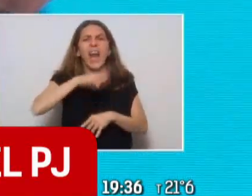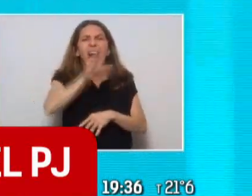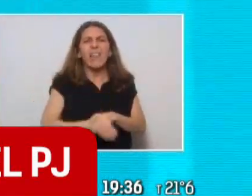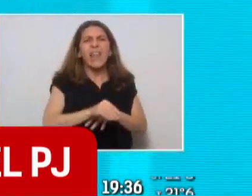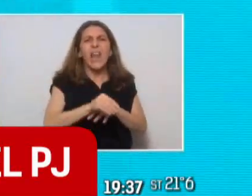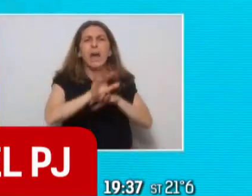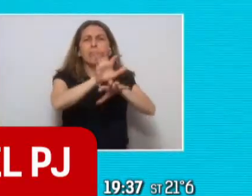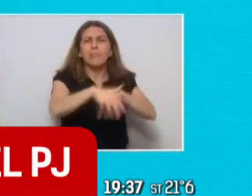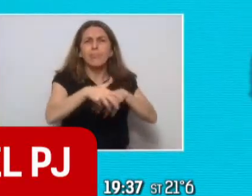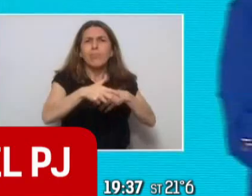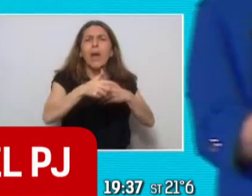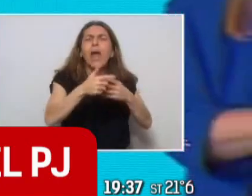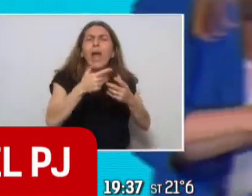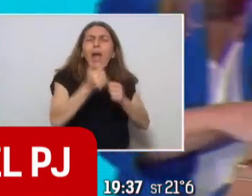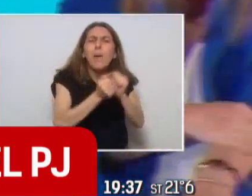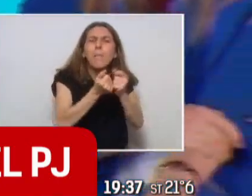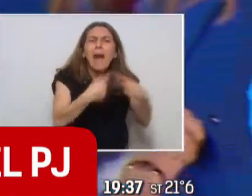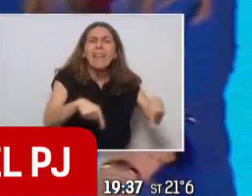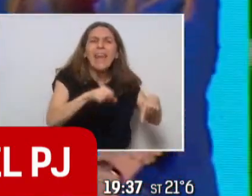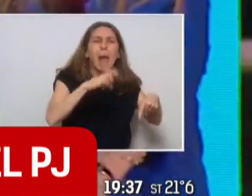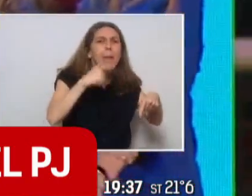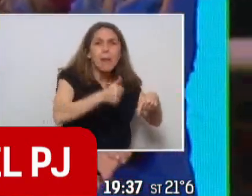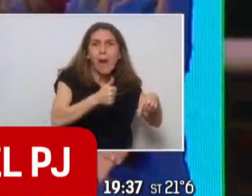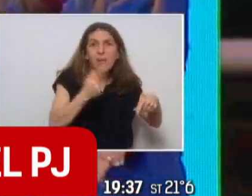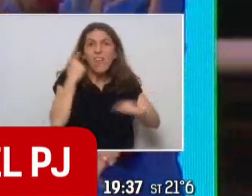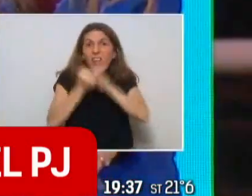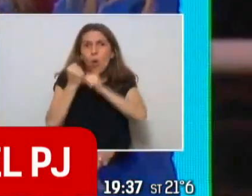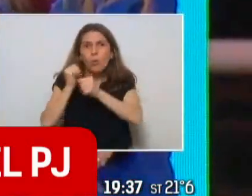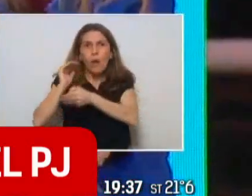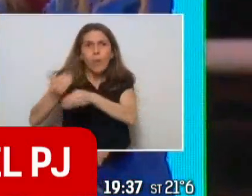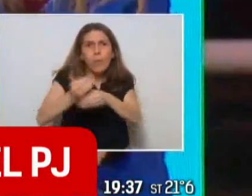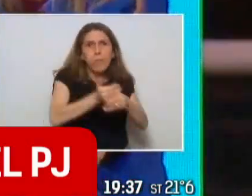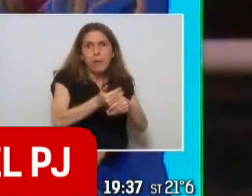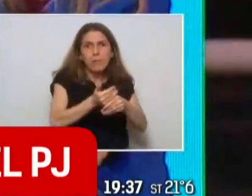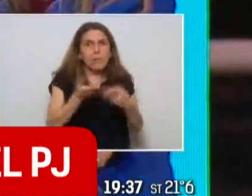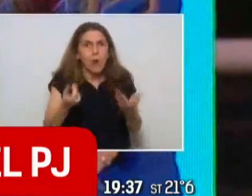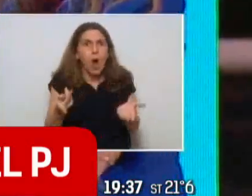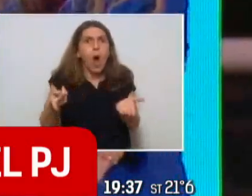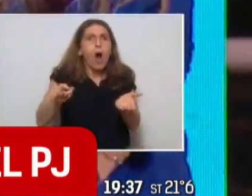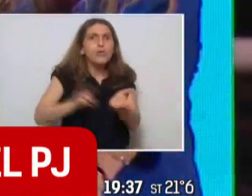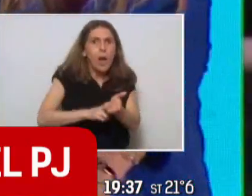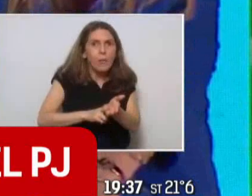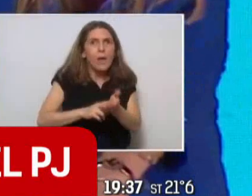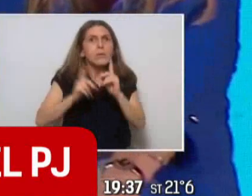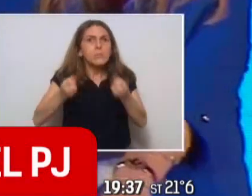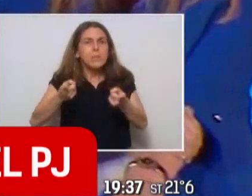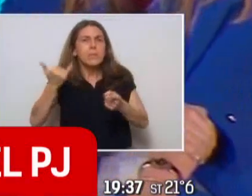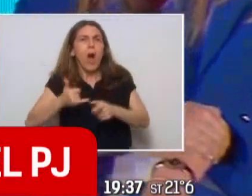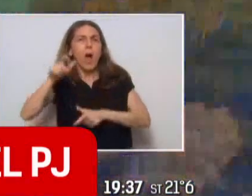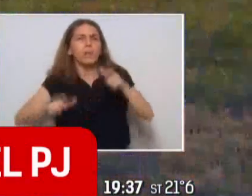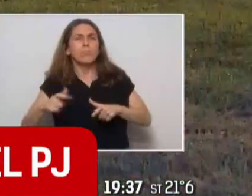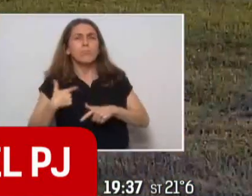tener industria. Y otra vez empezó a afianzarse el juego de los